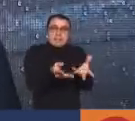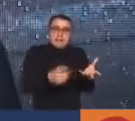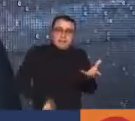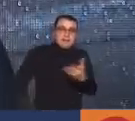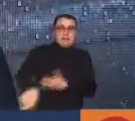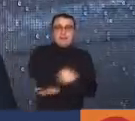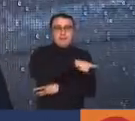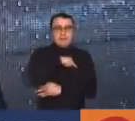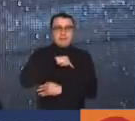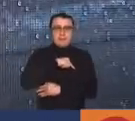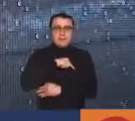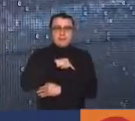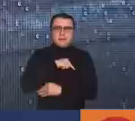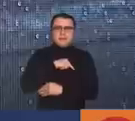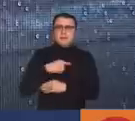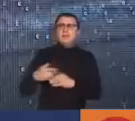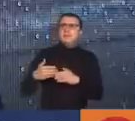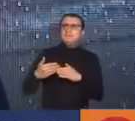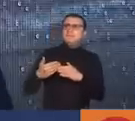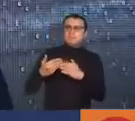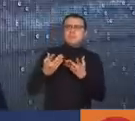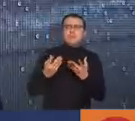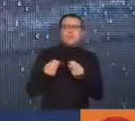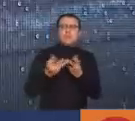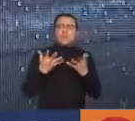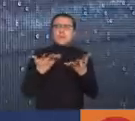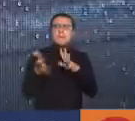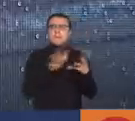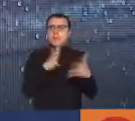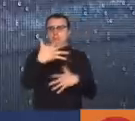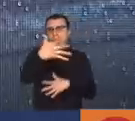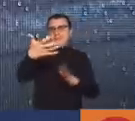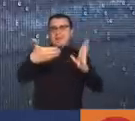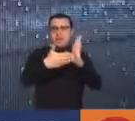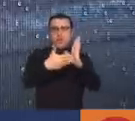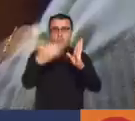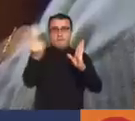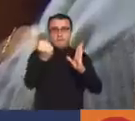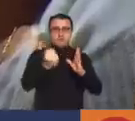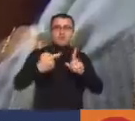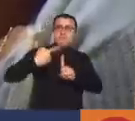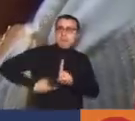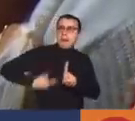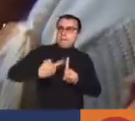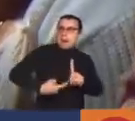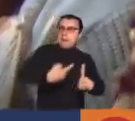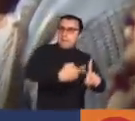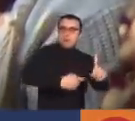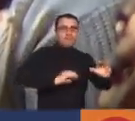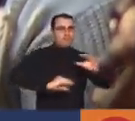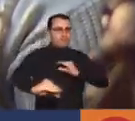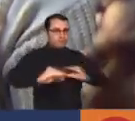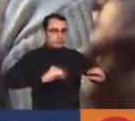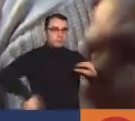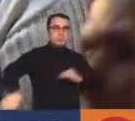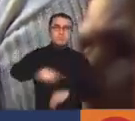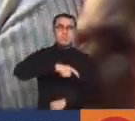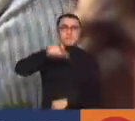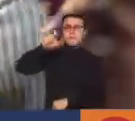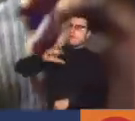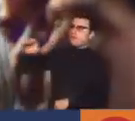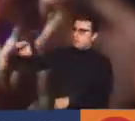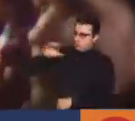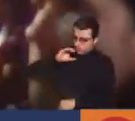En el momento era 500.000 pesos mensuales, que saca a la persona relativamente del